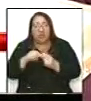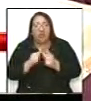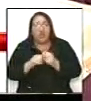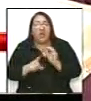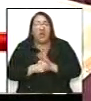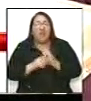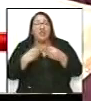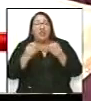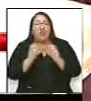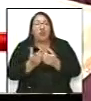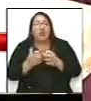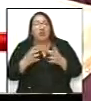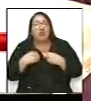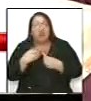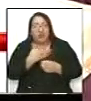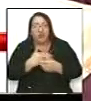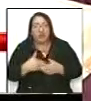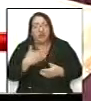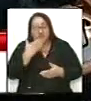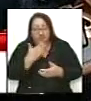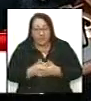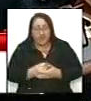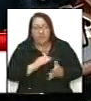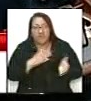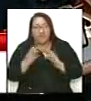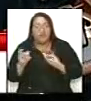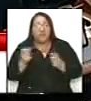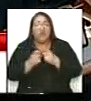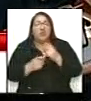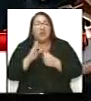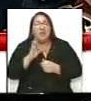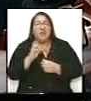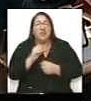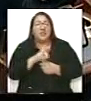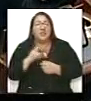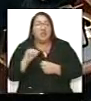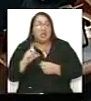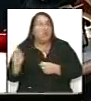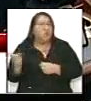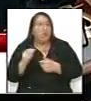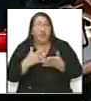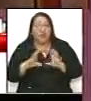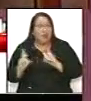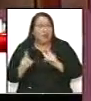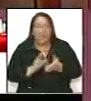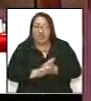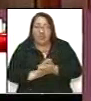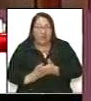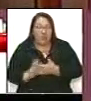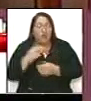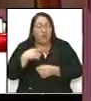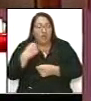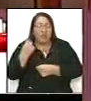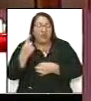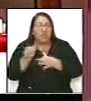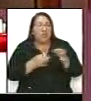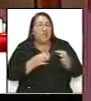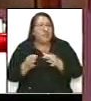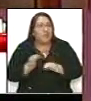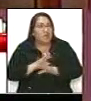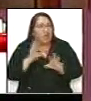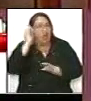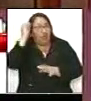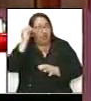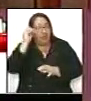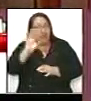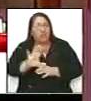luego el Congreso se allanó, presidente. Gracias. Gracias, congresista Becerril. No hemos abierto el debate, entendemos que era para precisar la